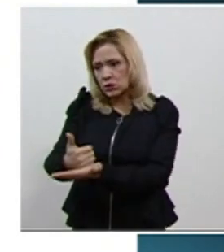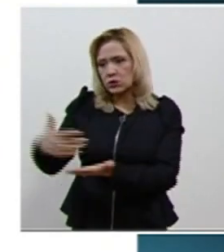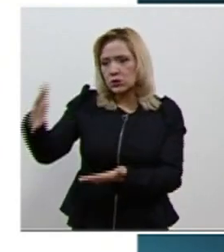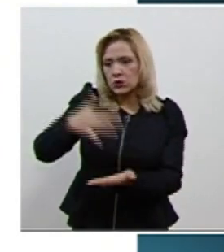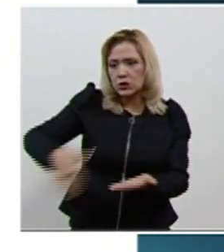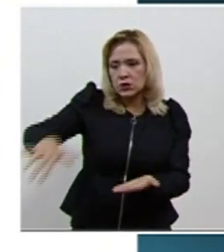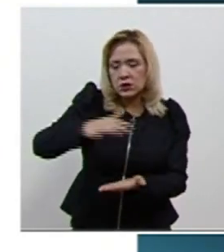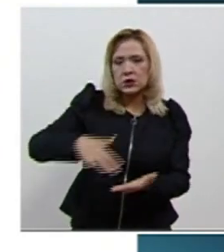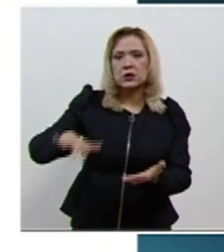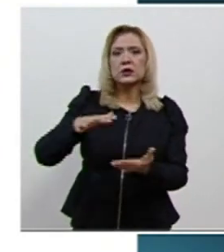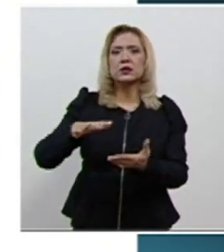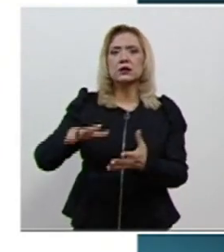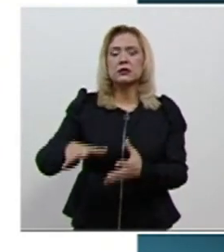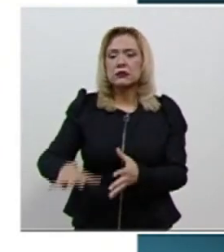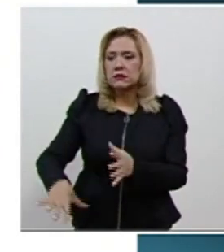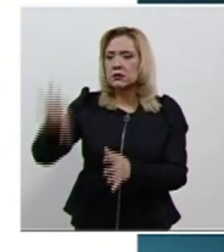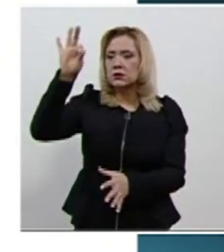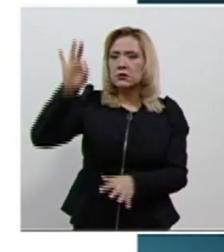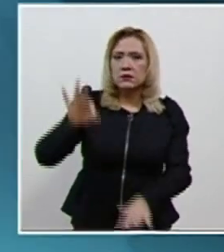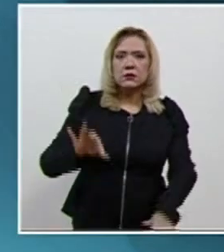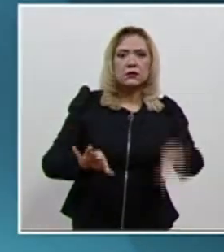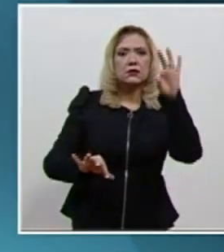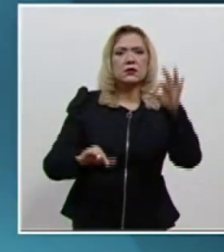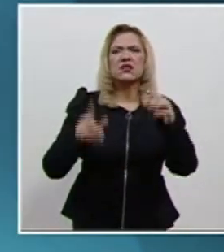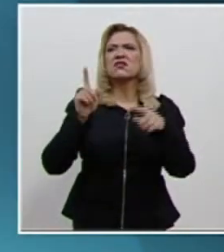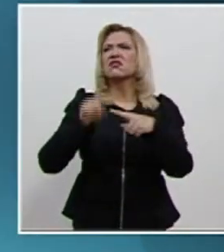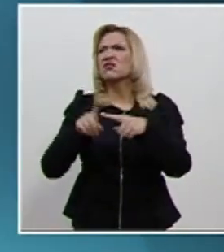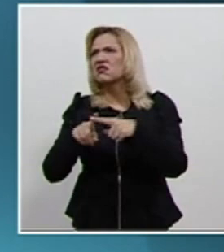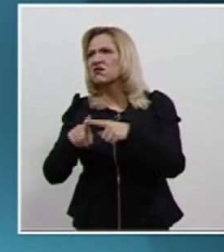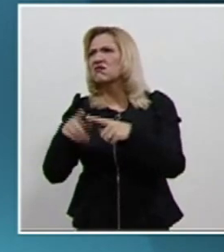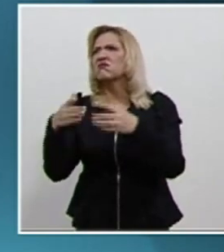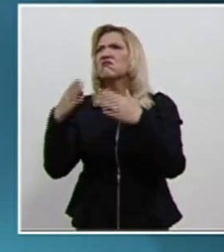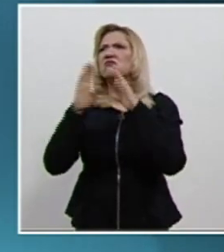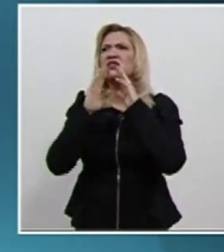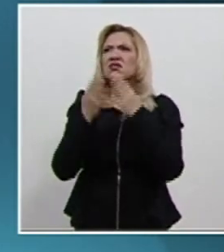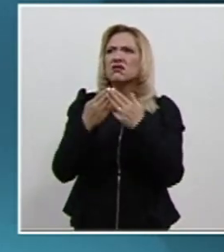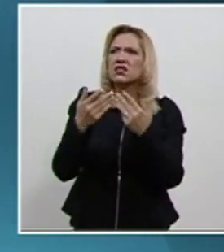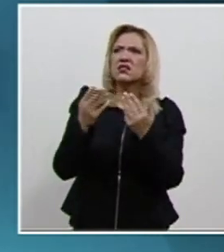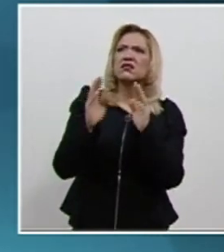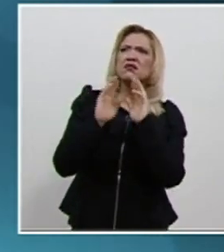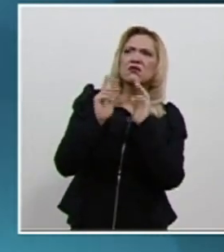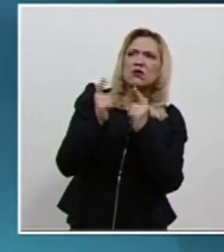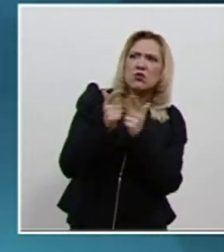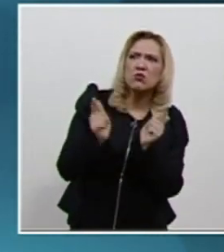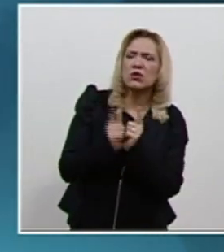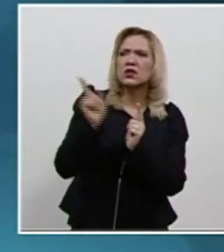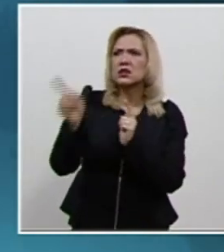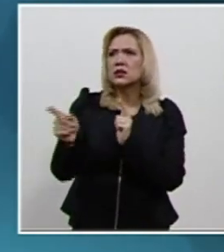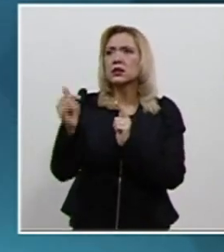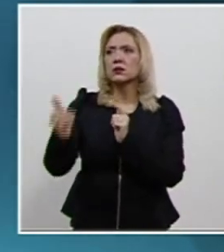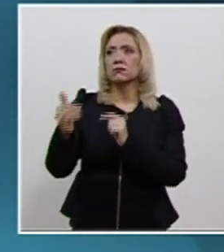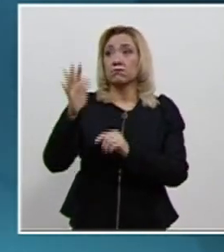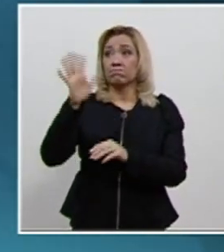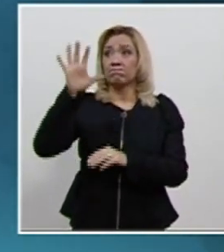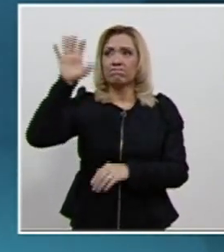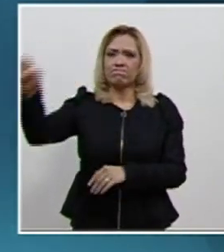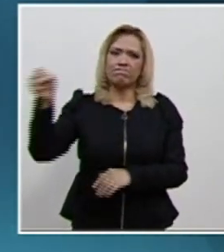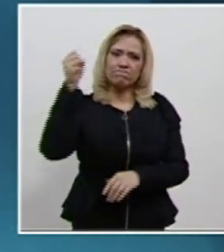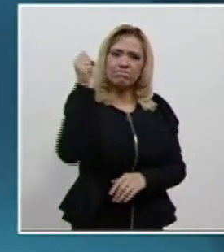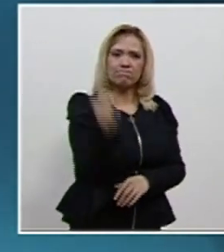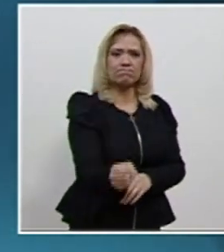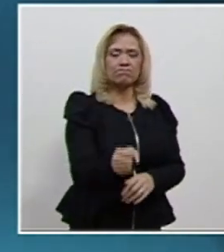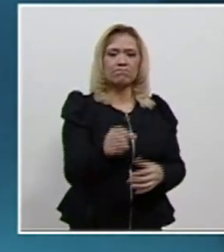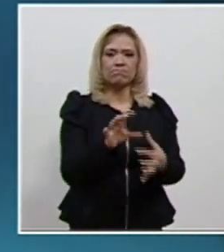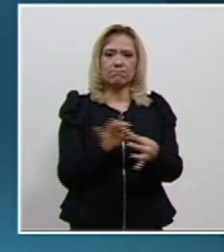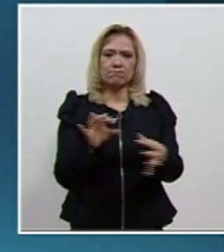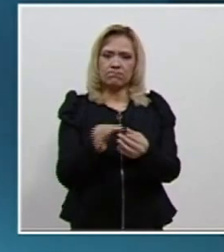herramienta para localizar desaparecidos, documentar el ilícito y garantizar que los responsables rindan cuentas, señala un